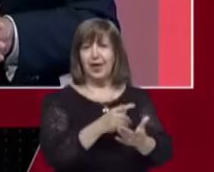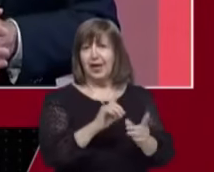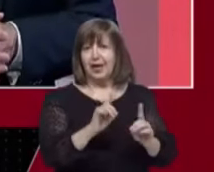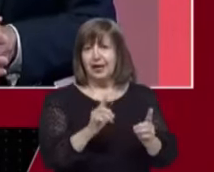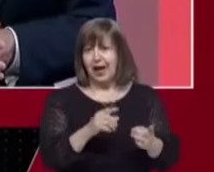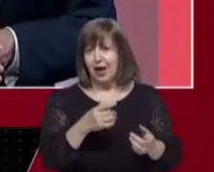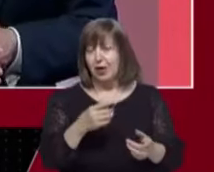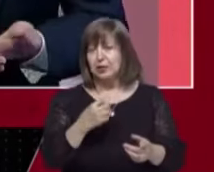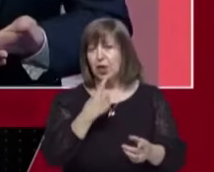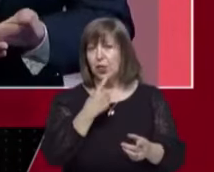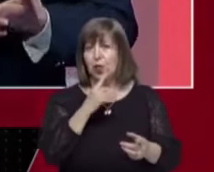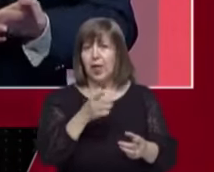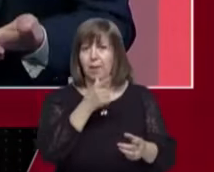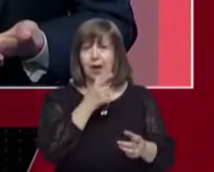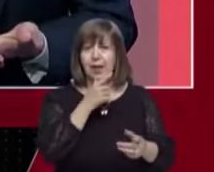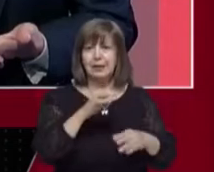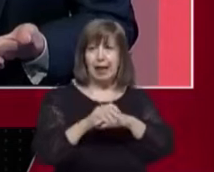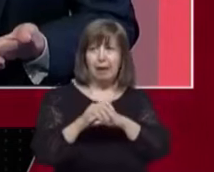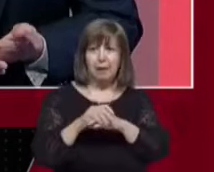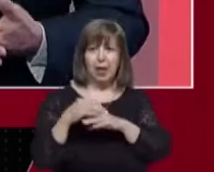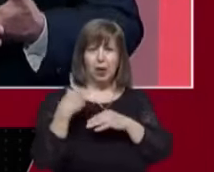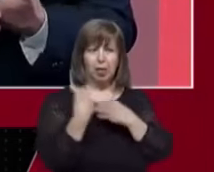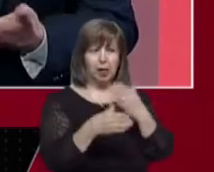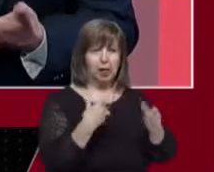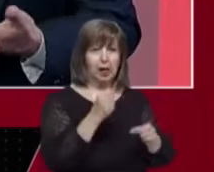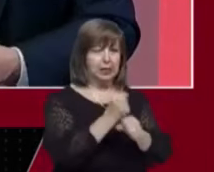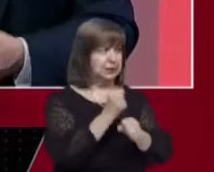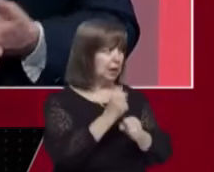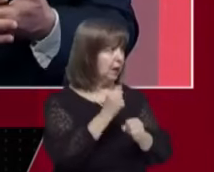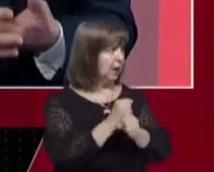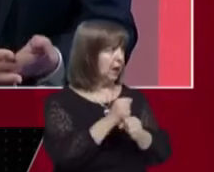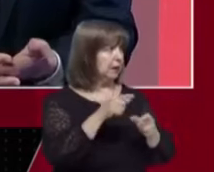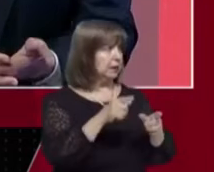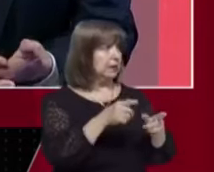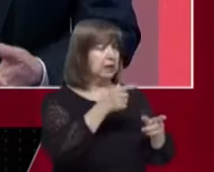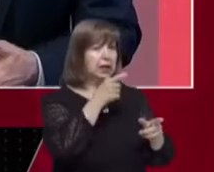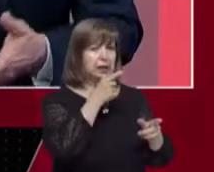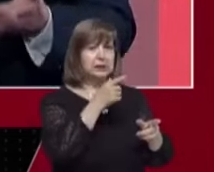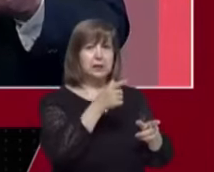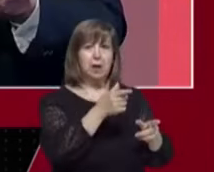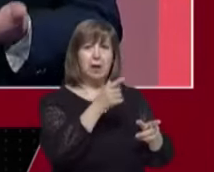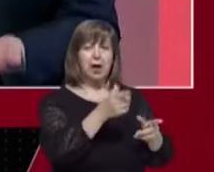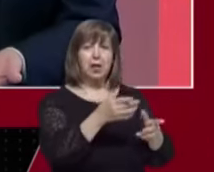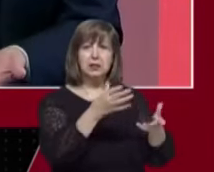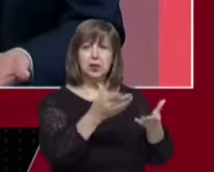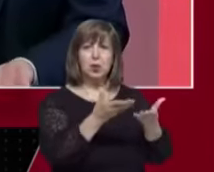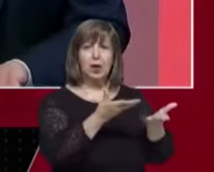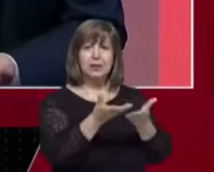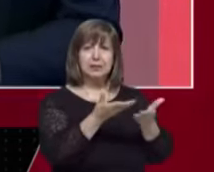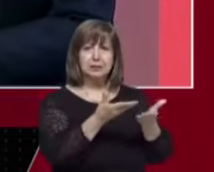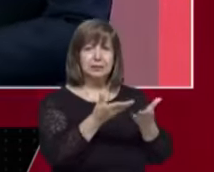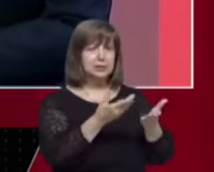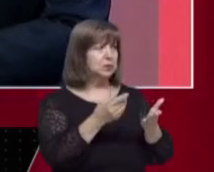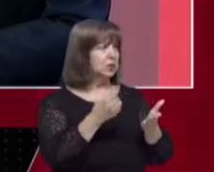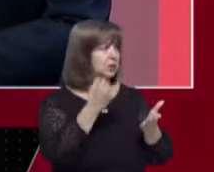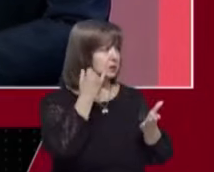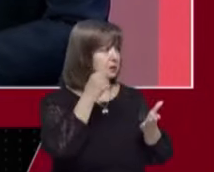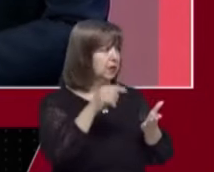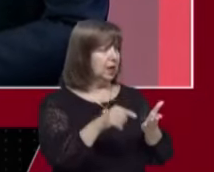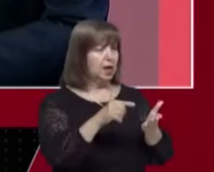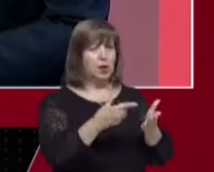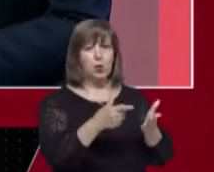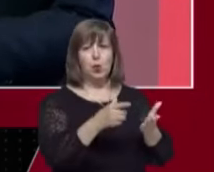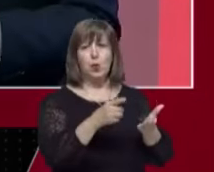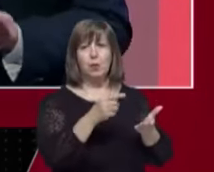gobierno. Pero hay muchos contratados que no son ñoquis, que van a trabajar, que cumplen un servicio y que se van a quedar sin el